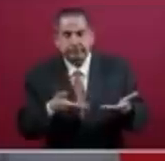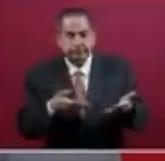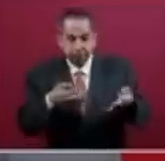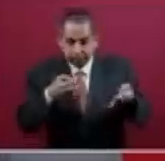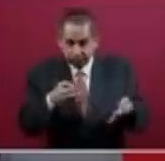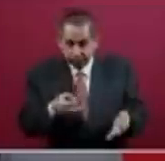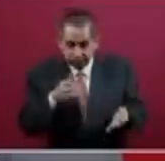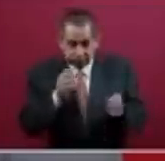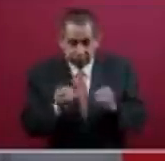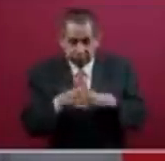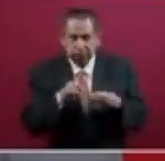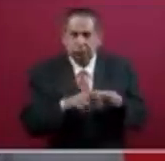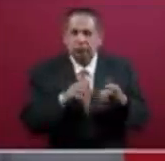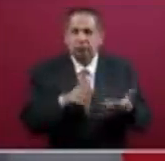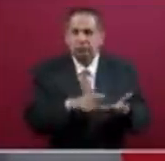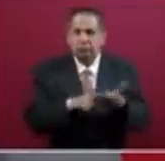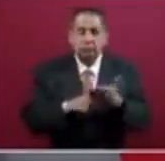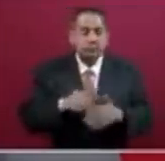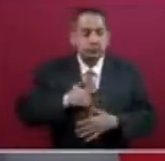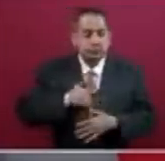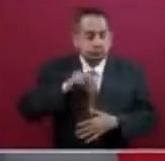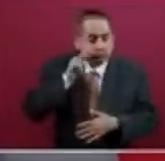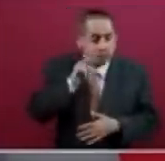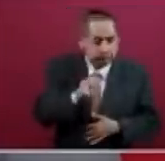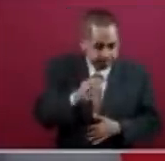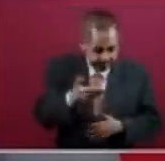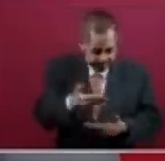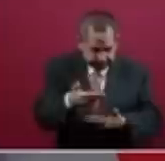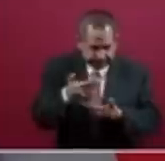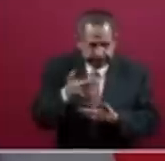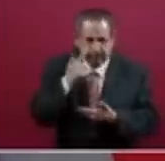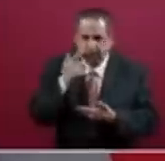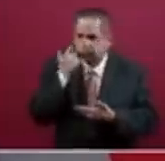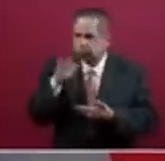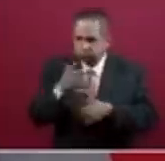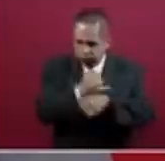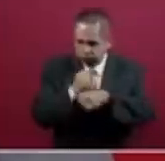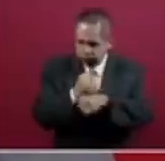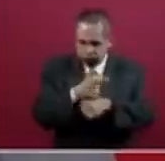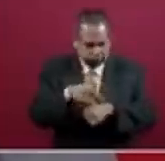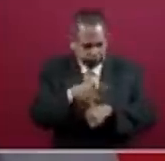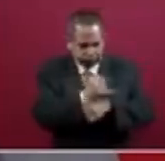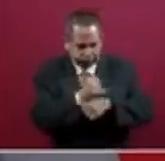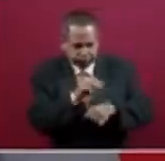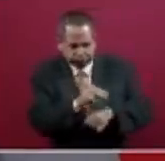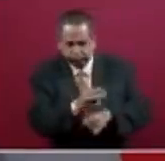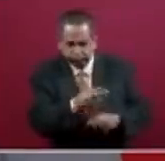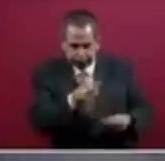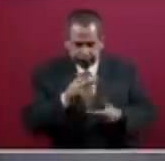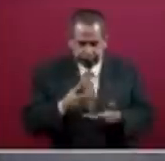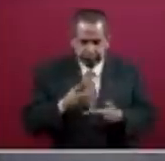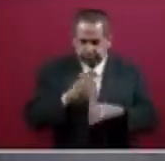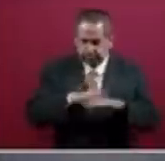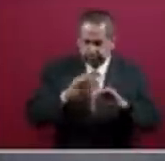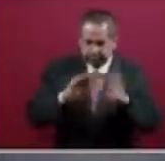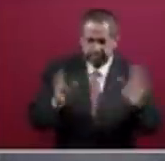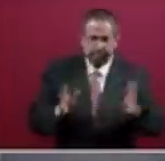autenticidad del oficio. A mí me gustaría que se indagara sobre eso, se